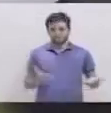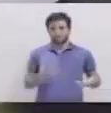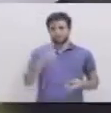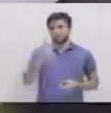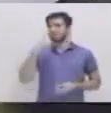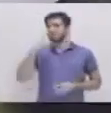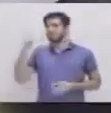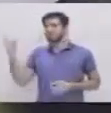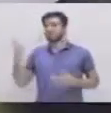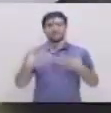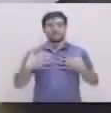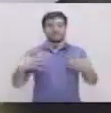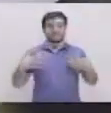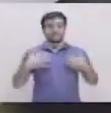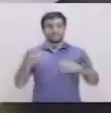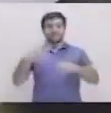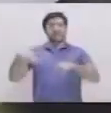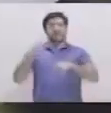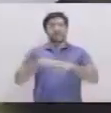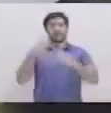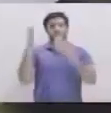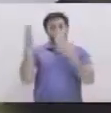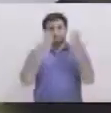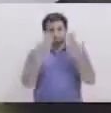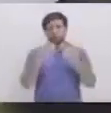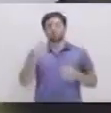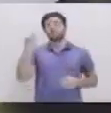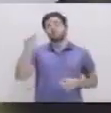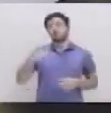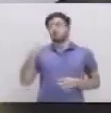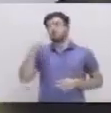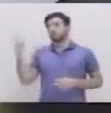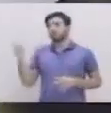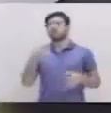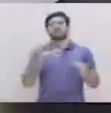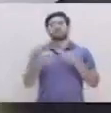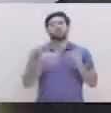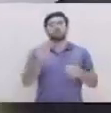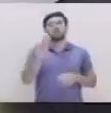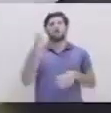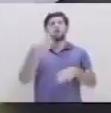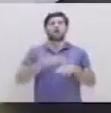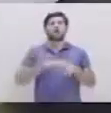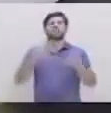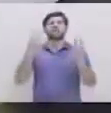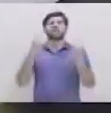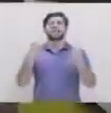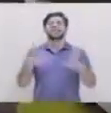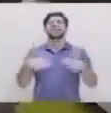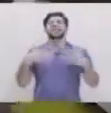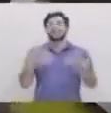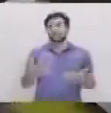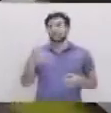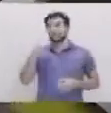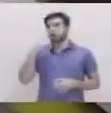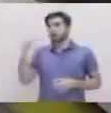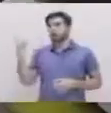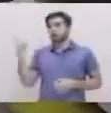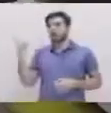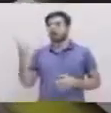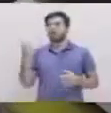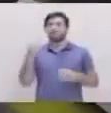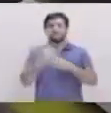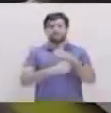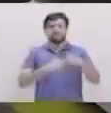Bienvenidos al segmento de Ciencias Naturales. Hoy nos acompaña Michelle Calderón para hablar un poco más sobre física. Michelle, bienvenida. Cuéntenos,